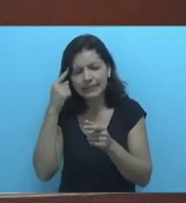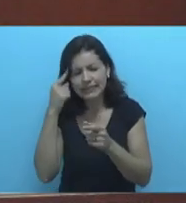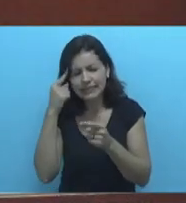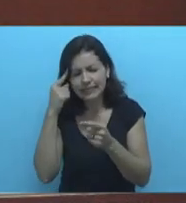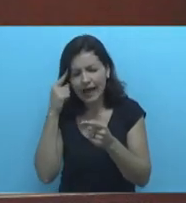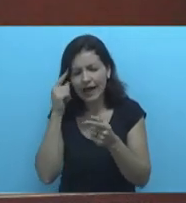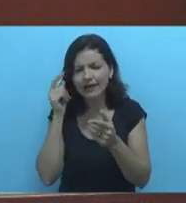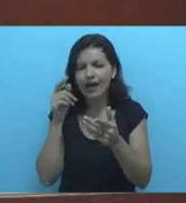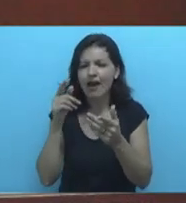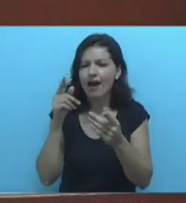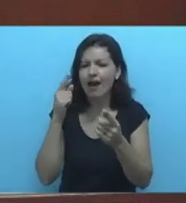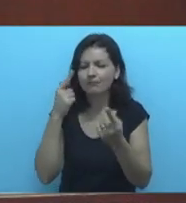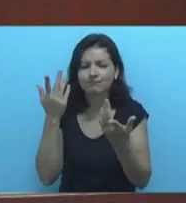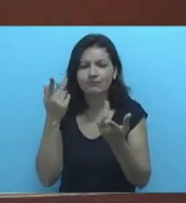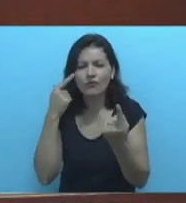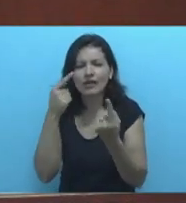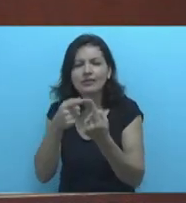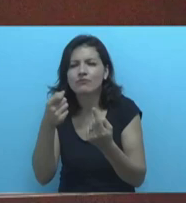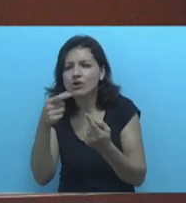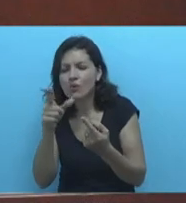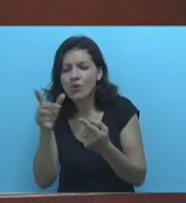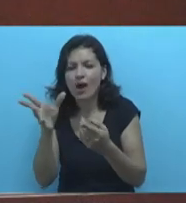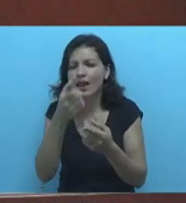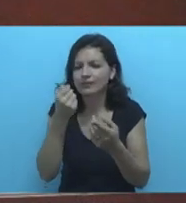Y con Miguel aprendimos desde la militancia